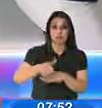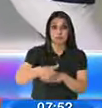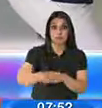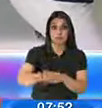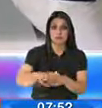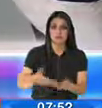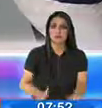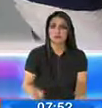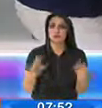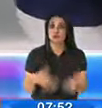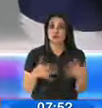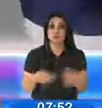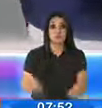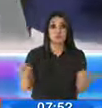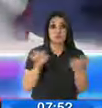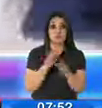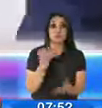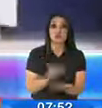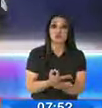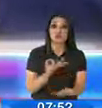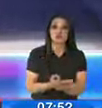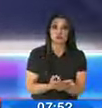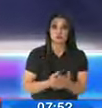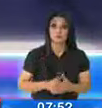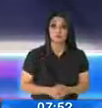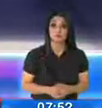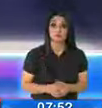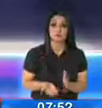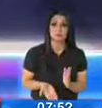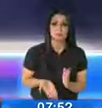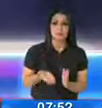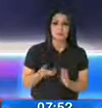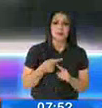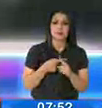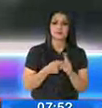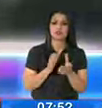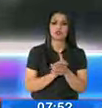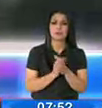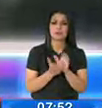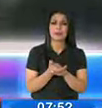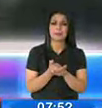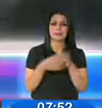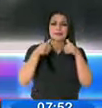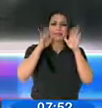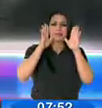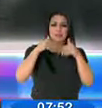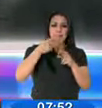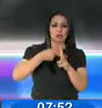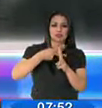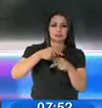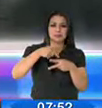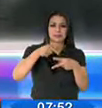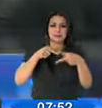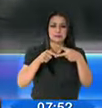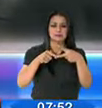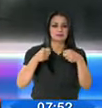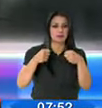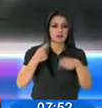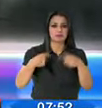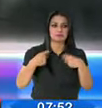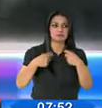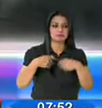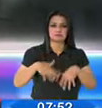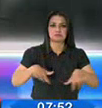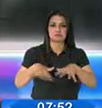un peso importante en la facturación. El incremento se comienza a sentir a partir de noviembre. Noviembre y diciembre son dos meses fuertes en